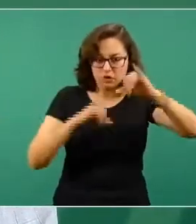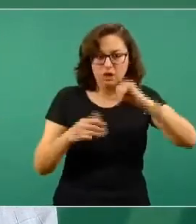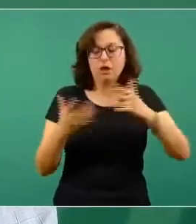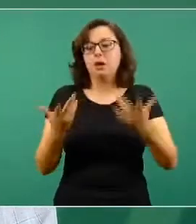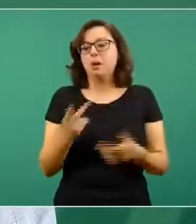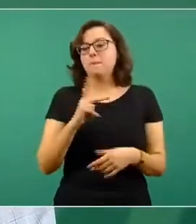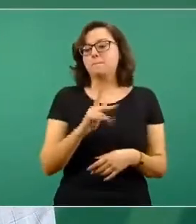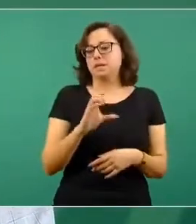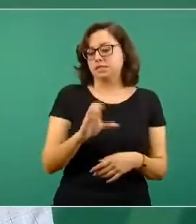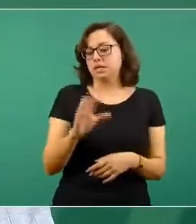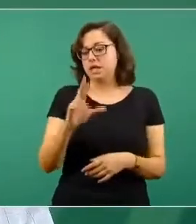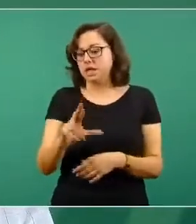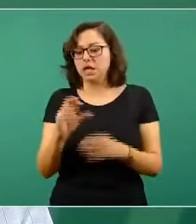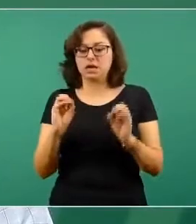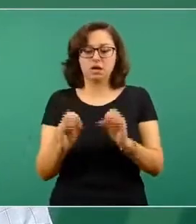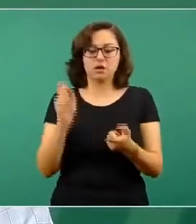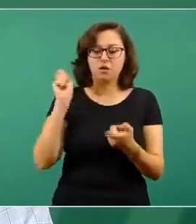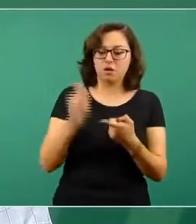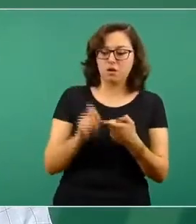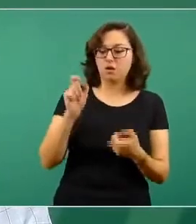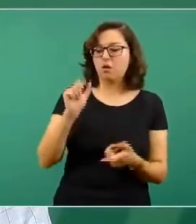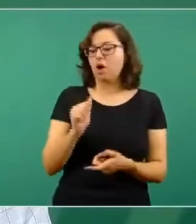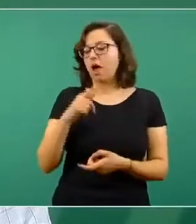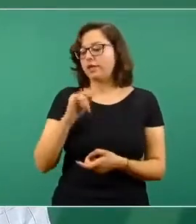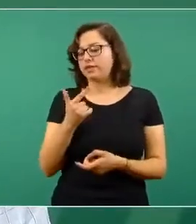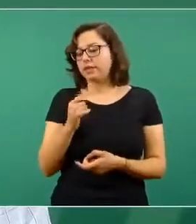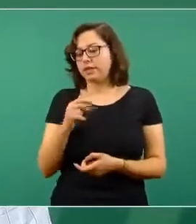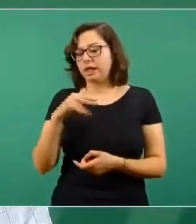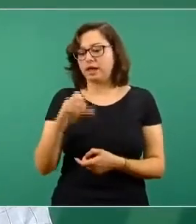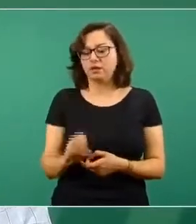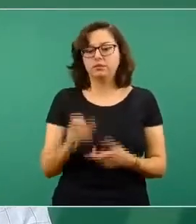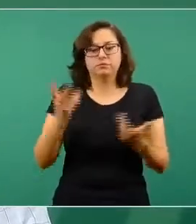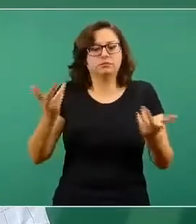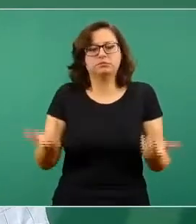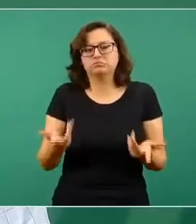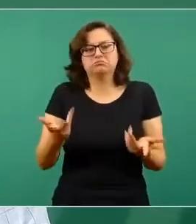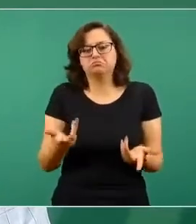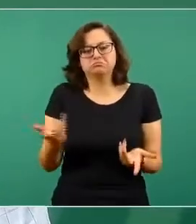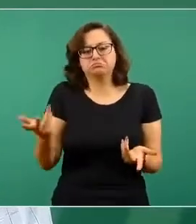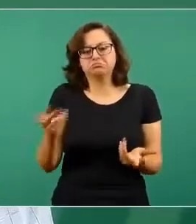de PCR o de antígeno para saber, realmente no es una recomendación.